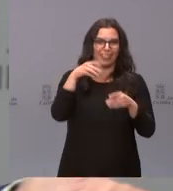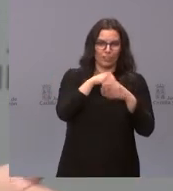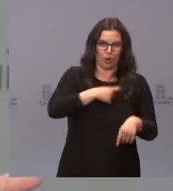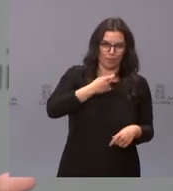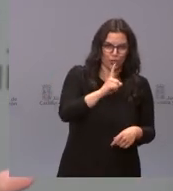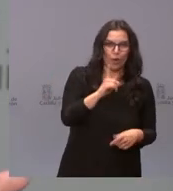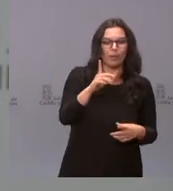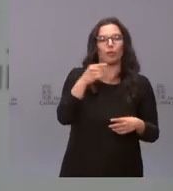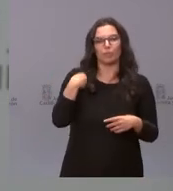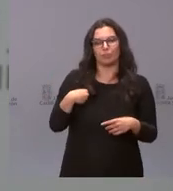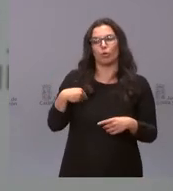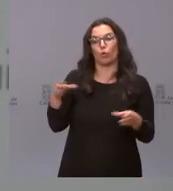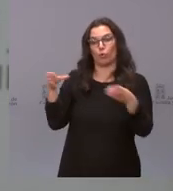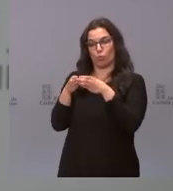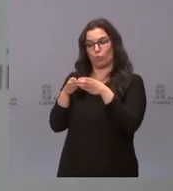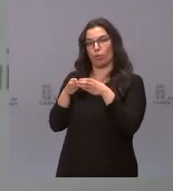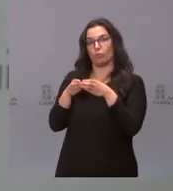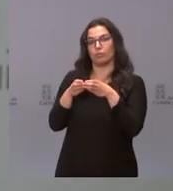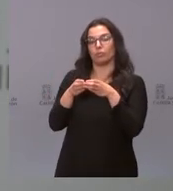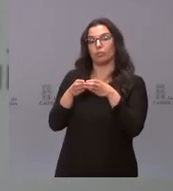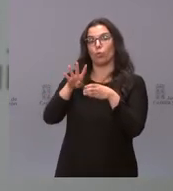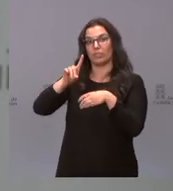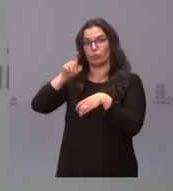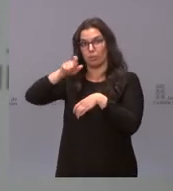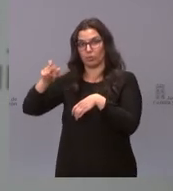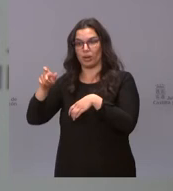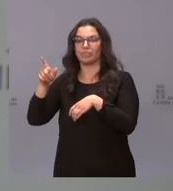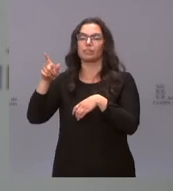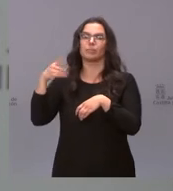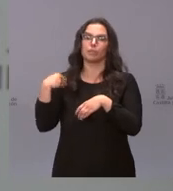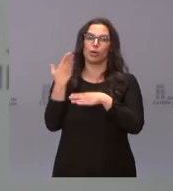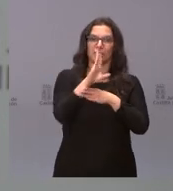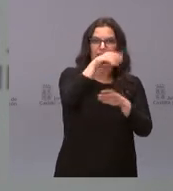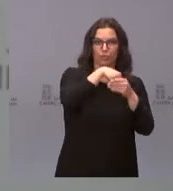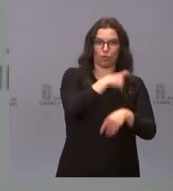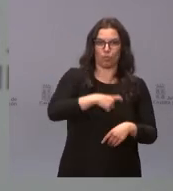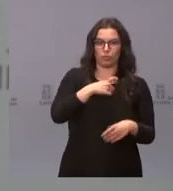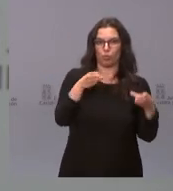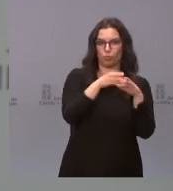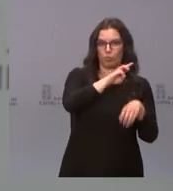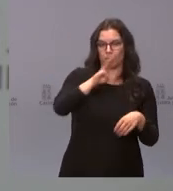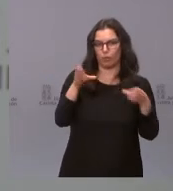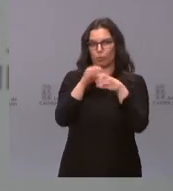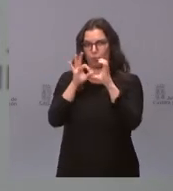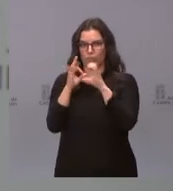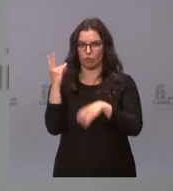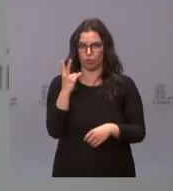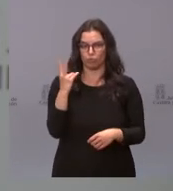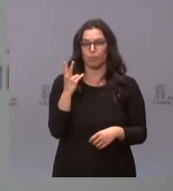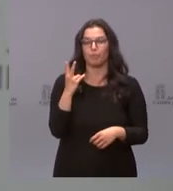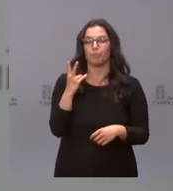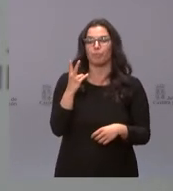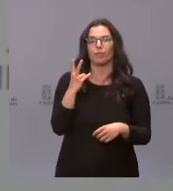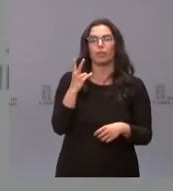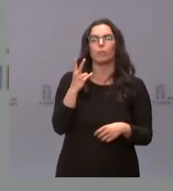estaban representadas en la comisión y no sólo esas dos fuerzas políticas partido popular y ciudadanos había otras fuerzas